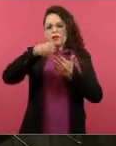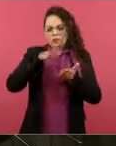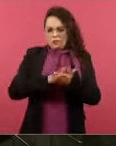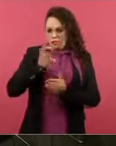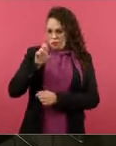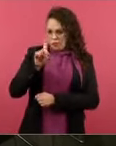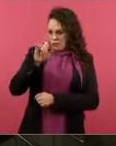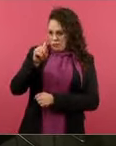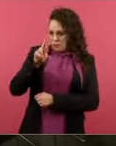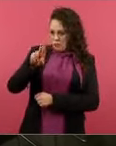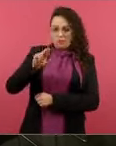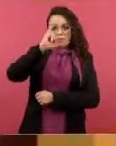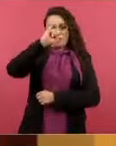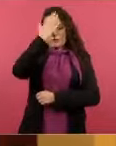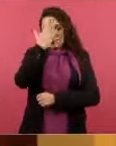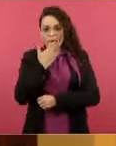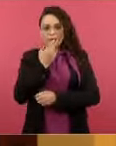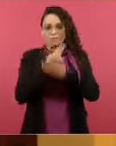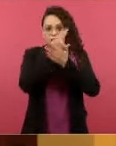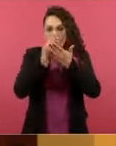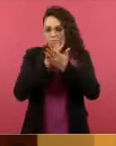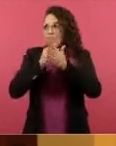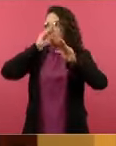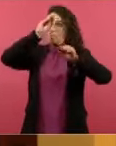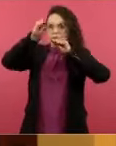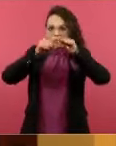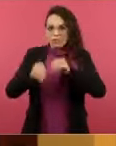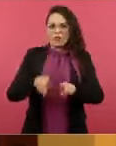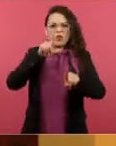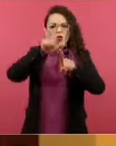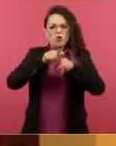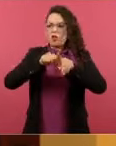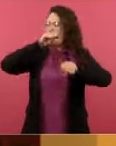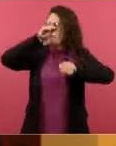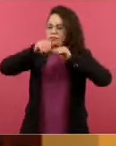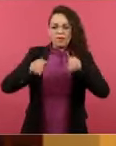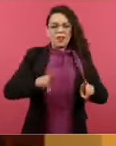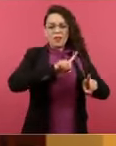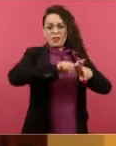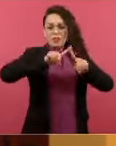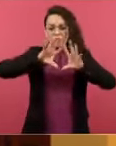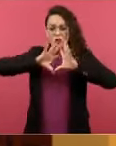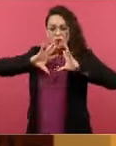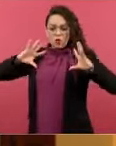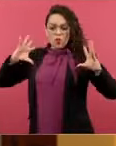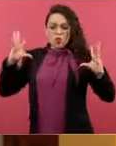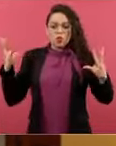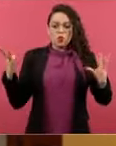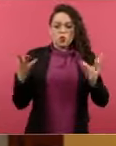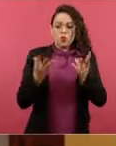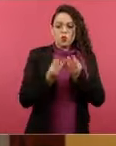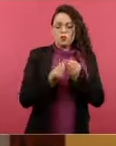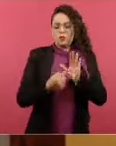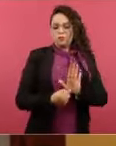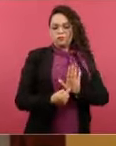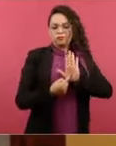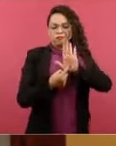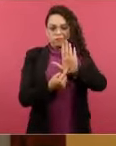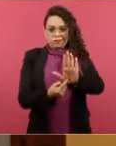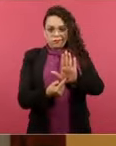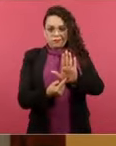innovadores, ilustradores gráficos, pues es una obra intelectual que suma todo el interés para que